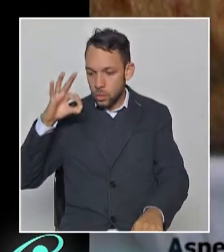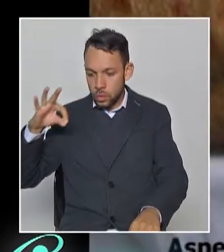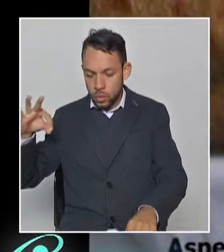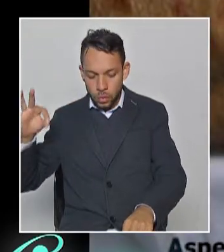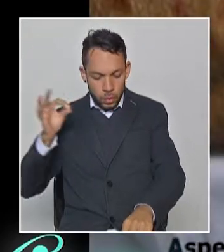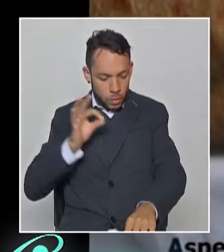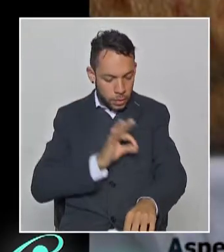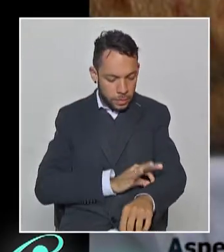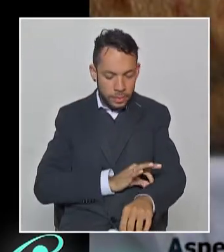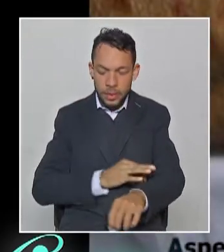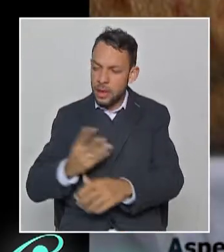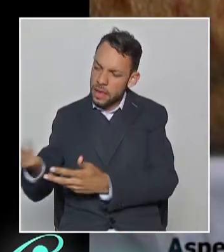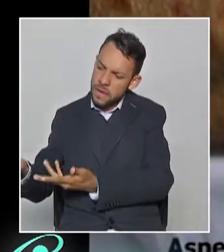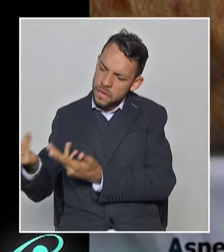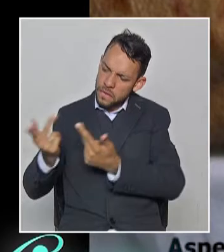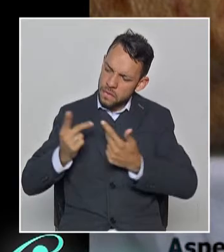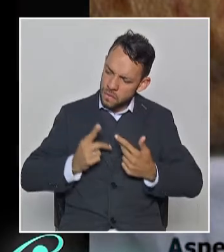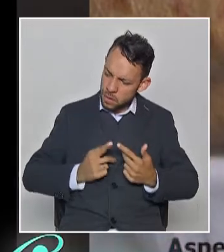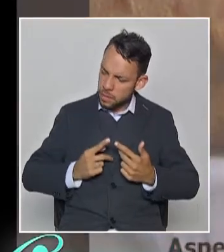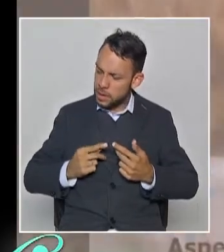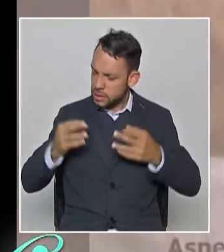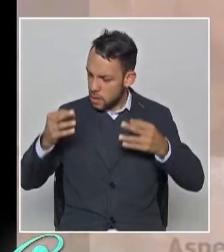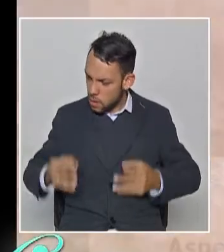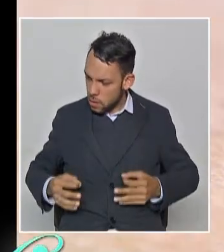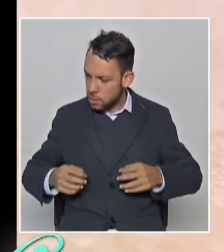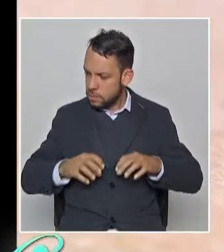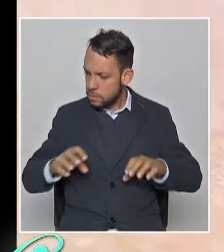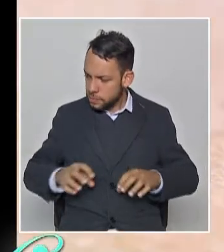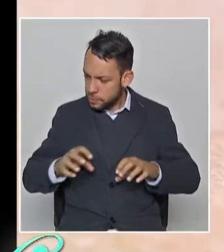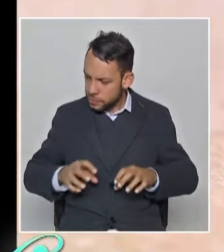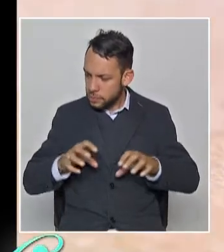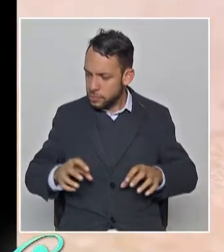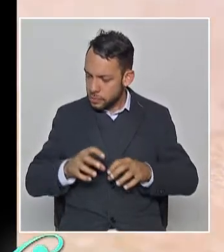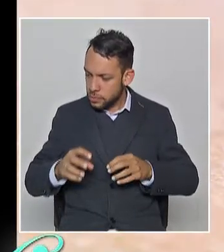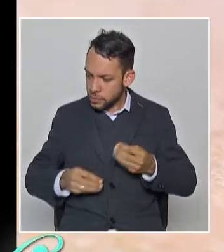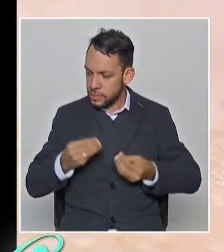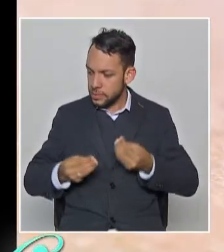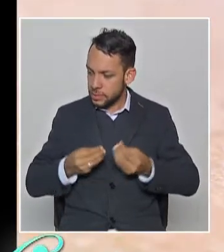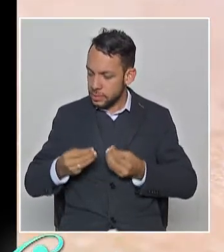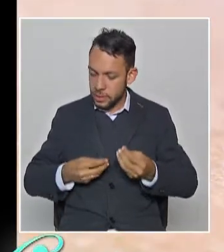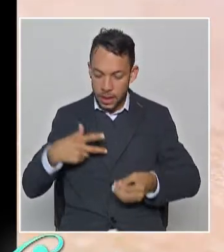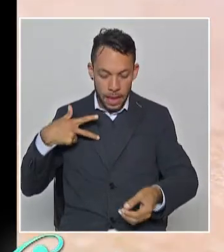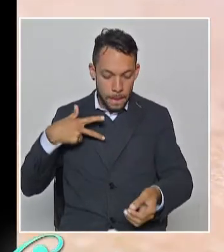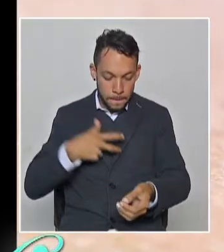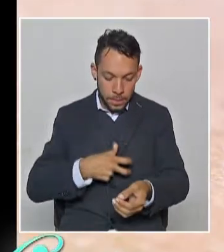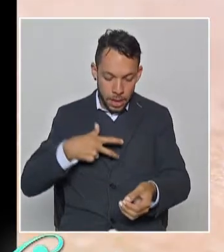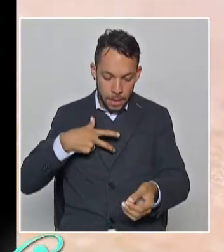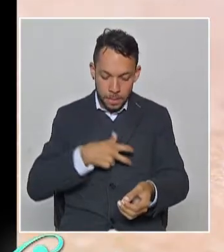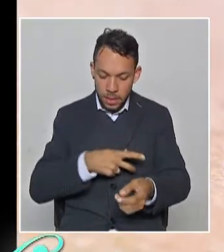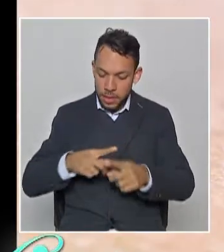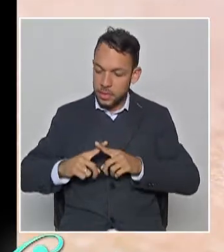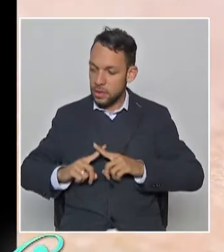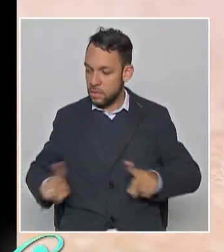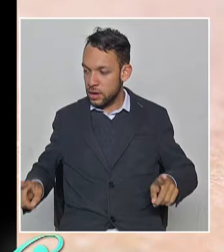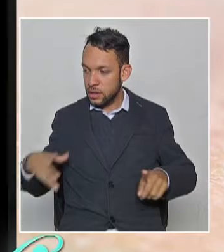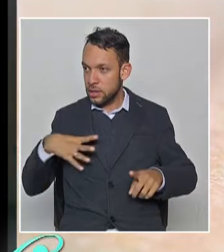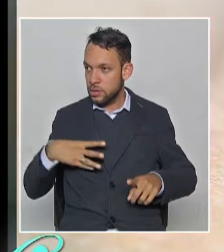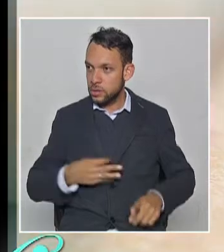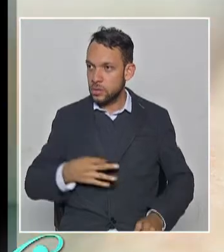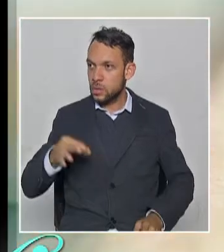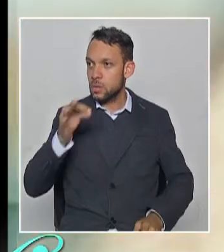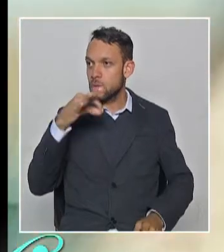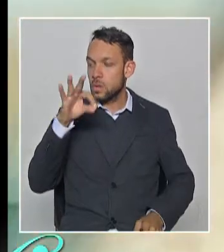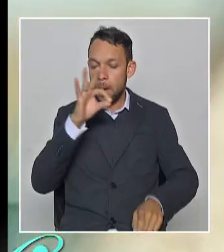con nosotros. Hablemos un poco de la diferencia entre la terapia que le hicieron al ingeniero Guillermo en Argentina y obviamente dentro del